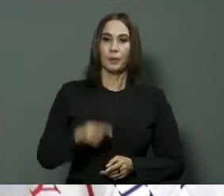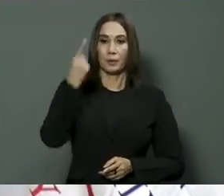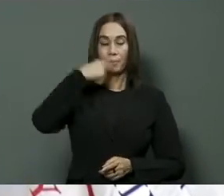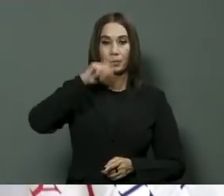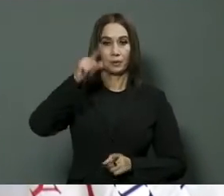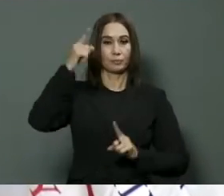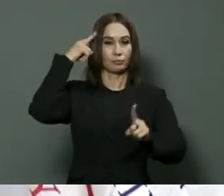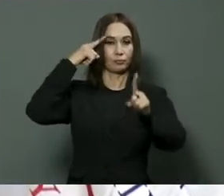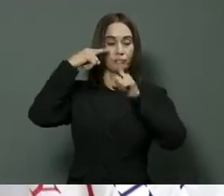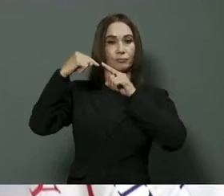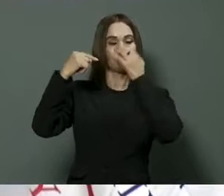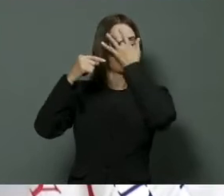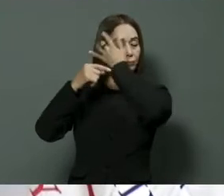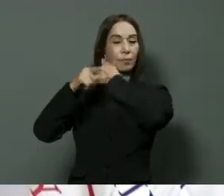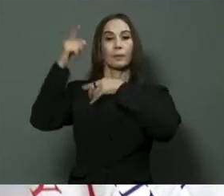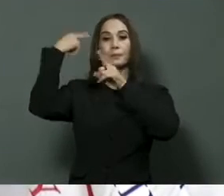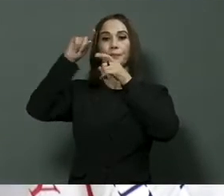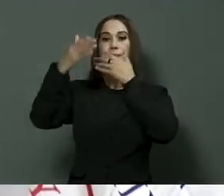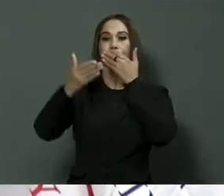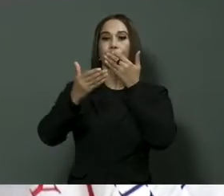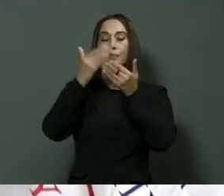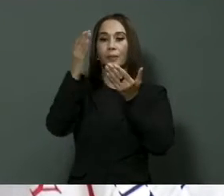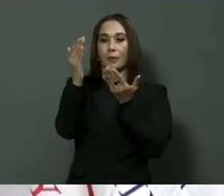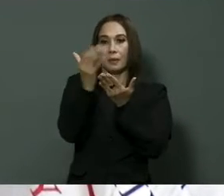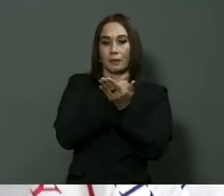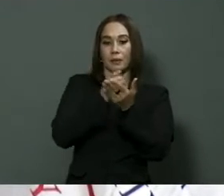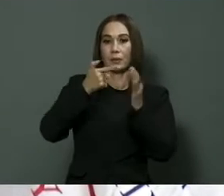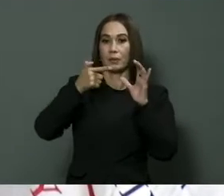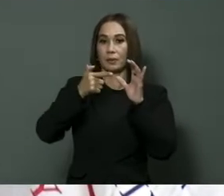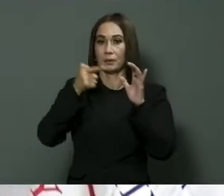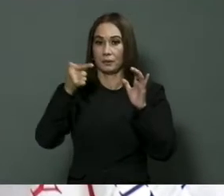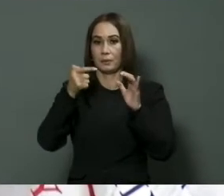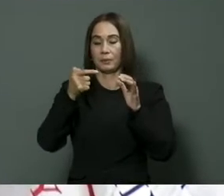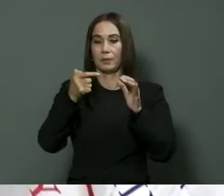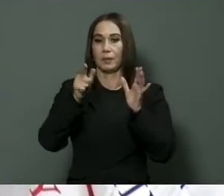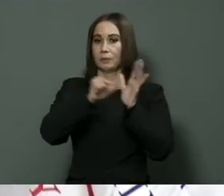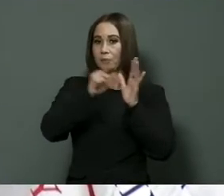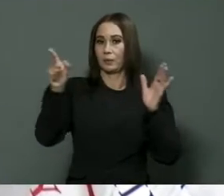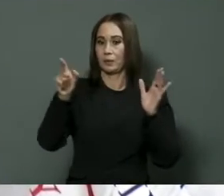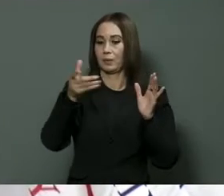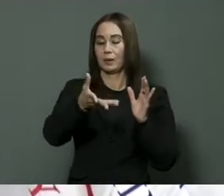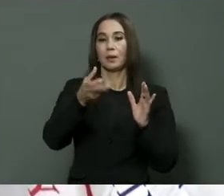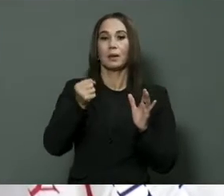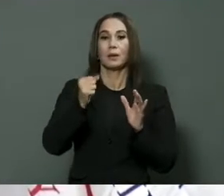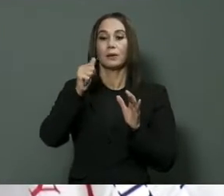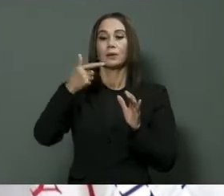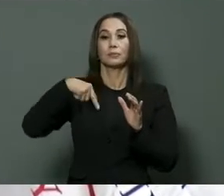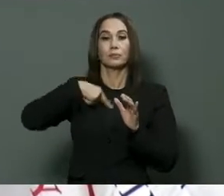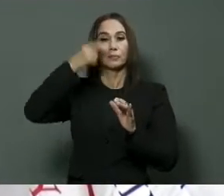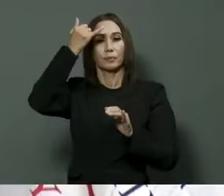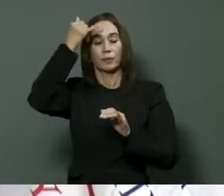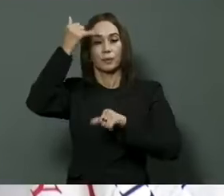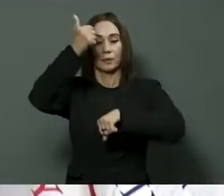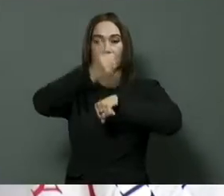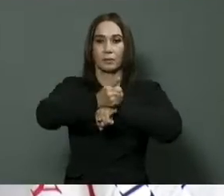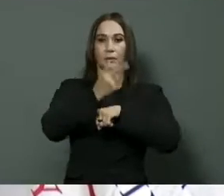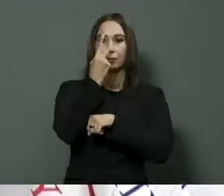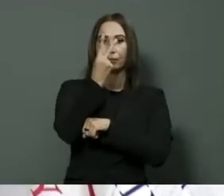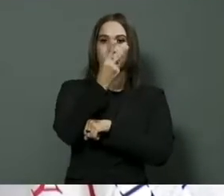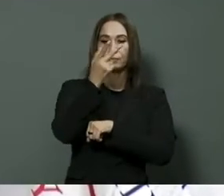el objetivo de facilitar el proceso de la recogida de las armas, hemos establecido 2